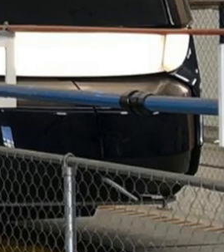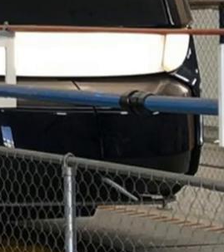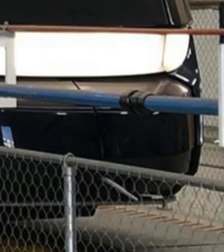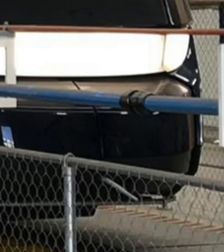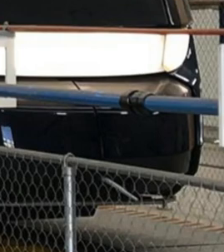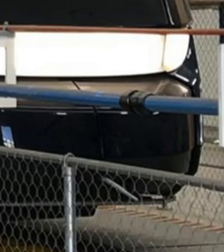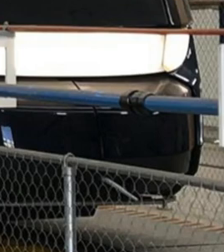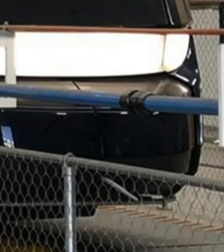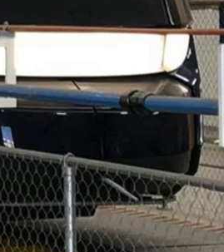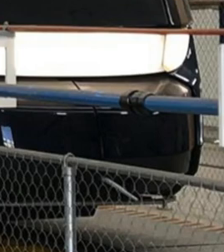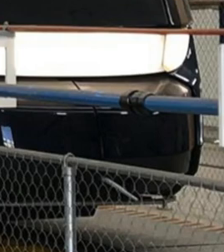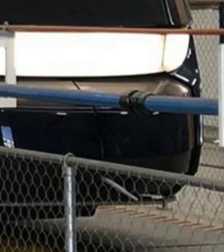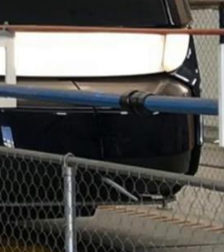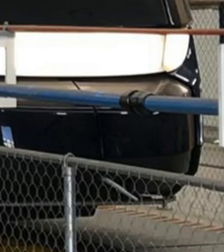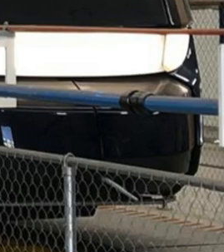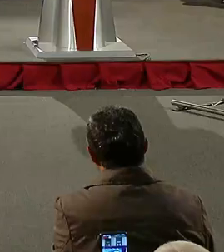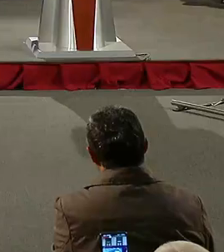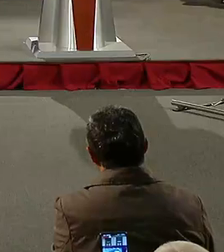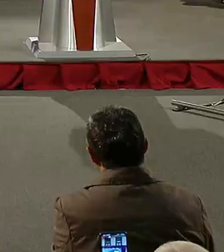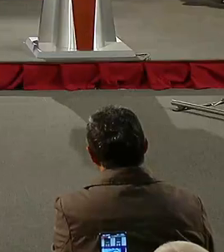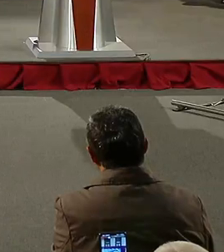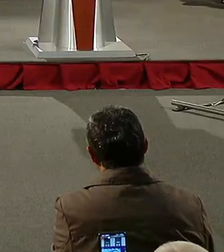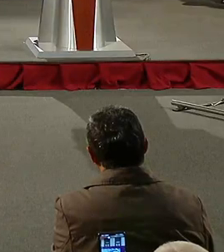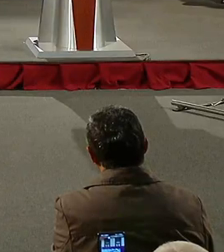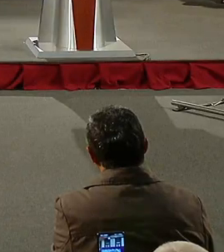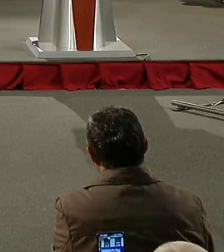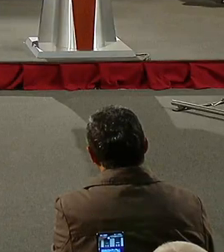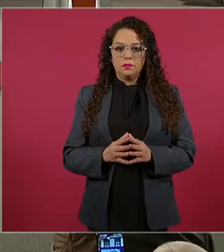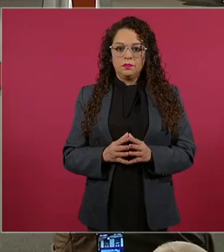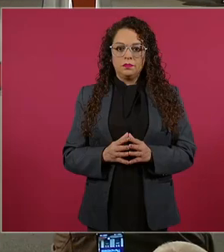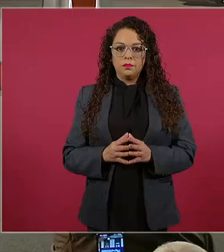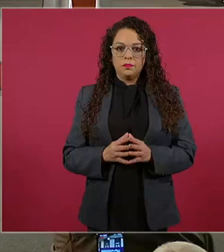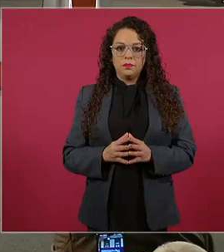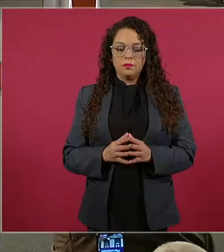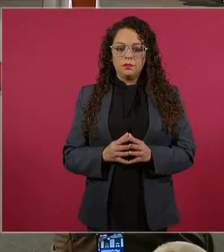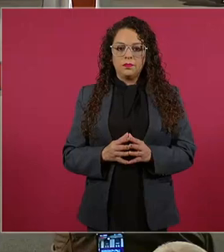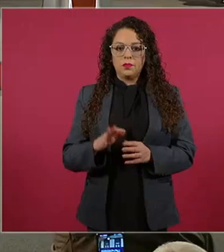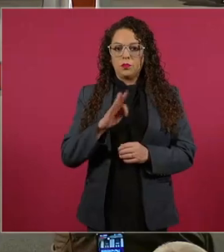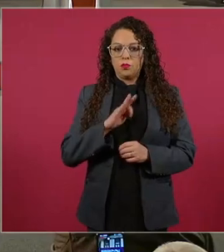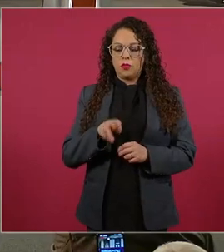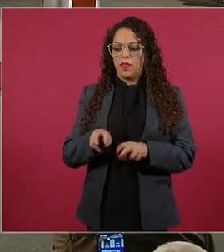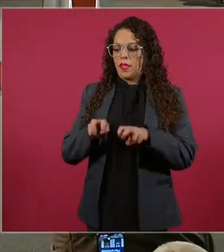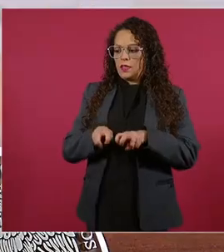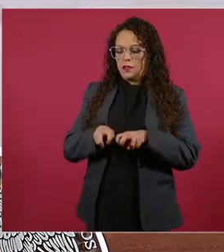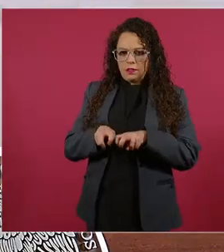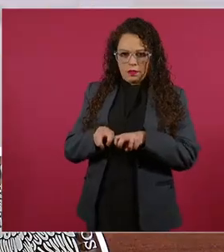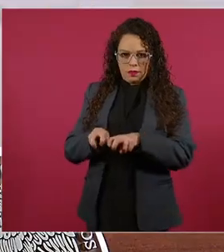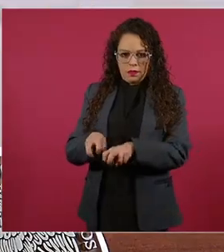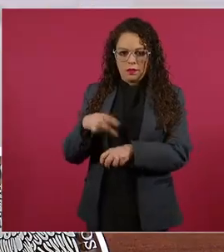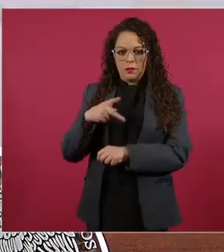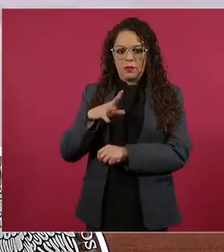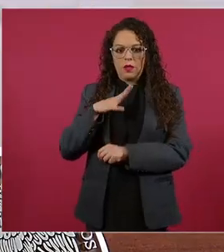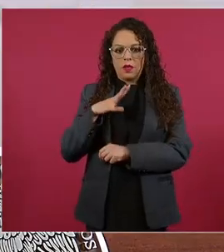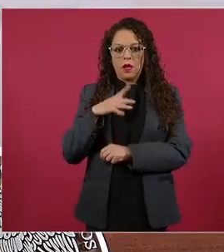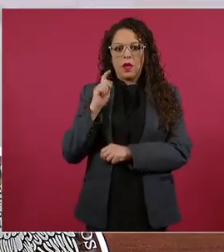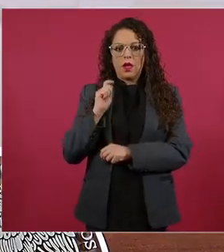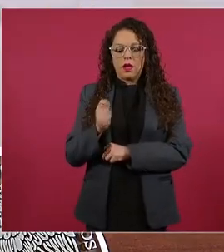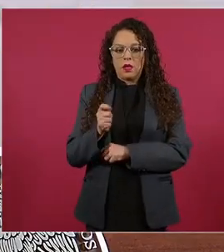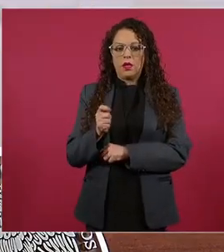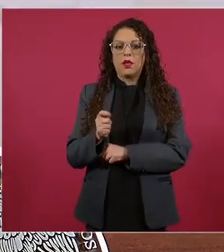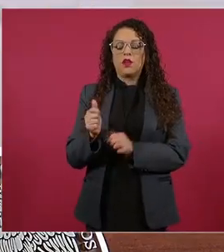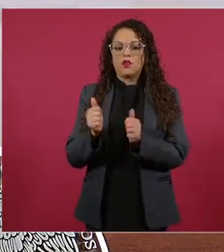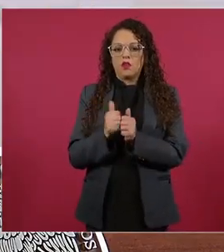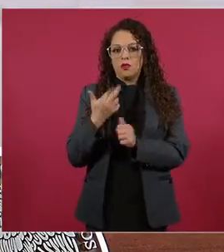ir como el día de hoy sentados, pero que también tendrá un coche restaurante, pero que también tendrá pues los coches